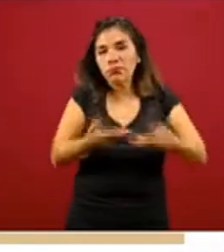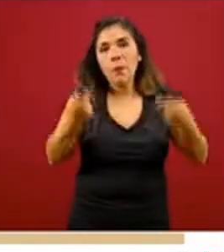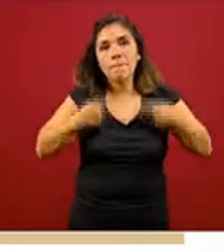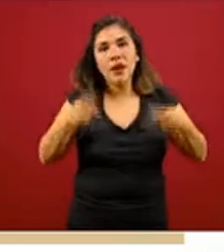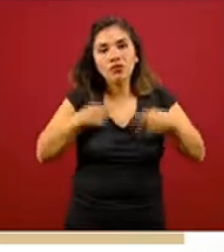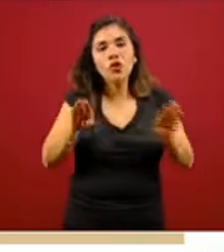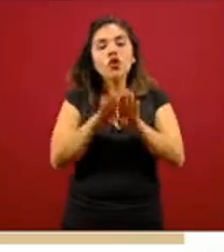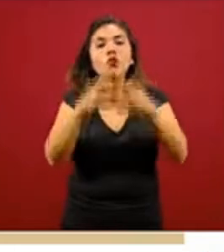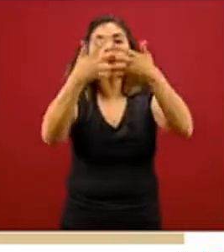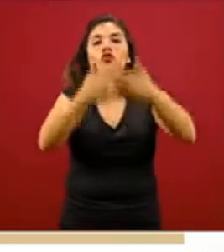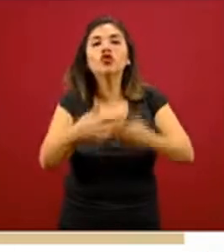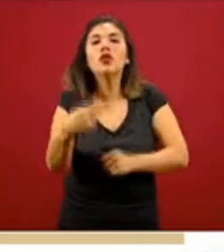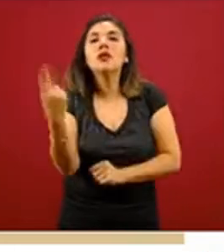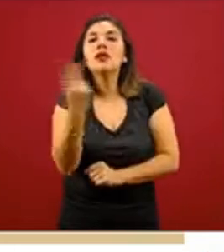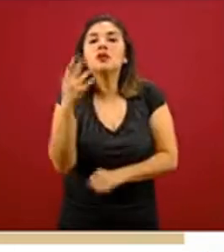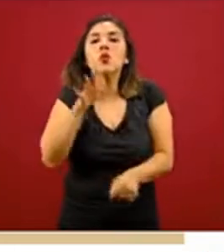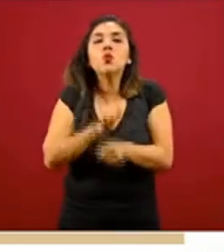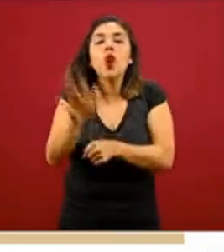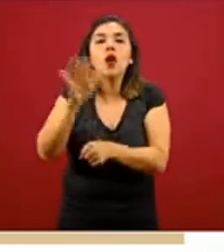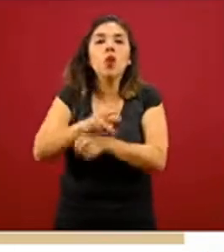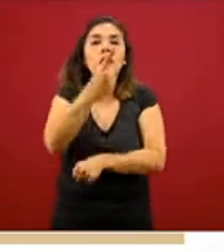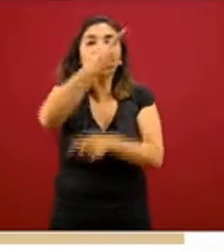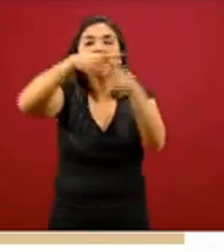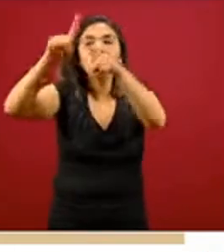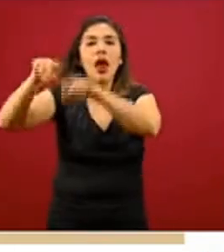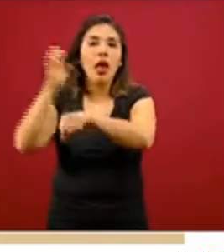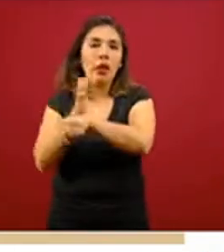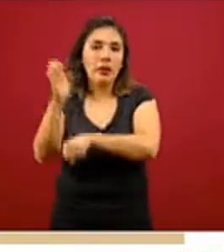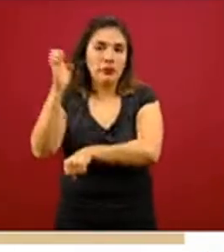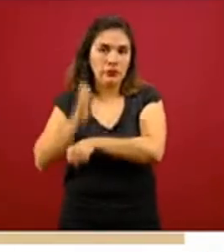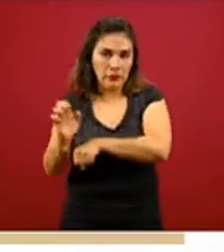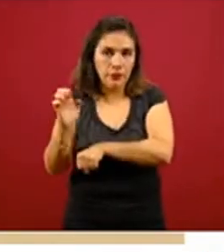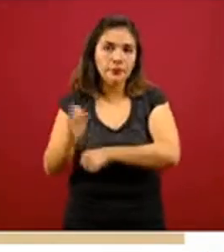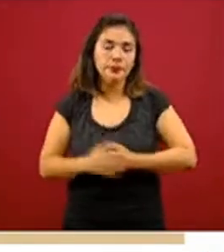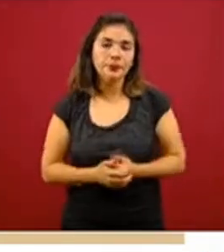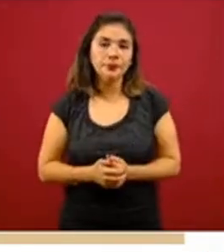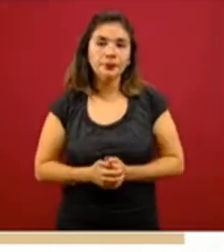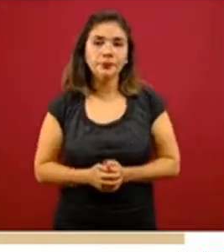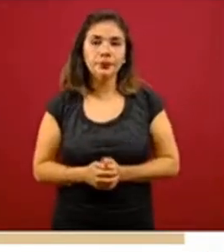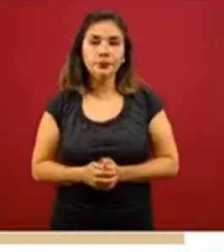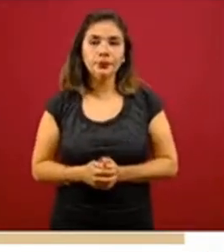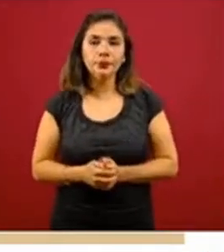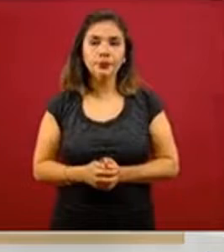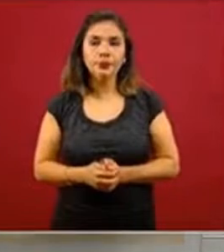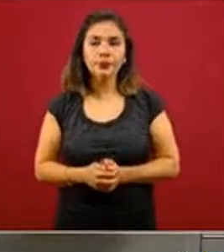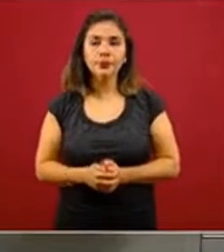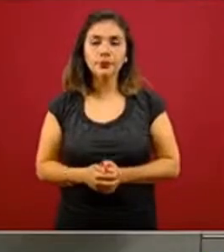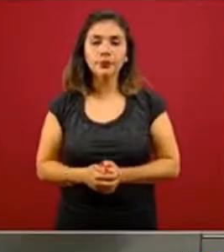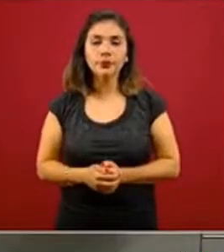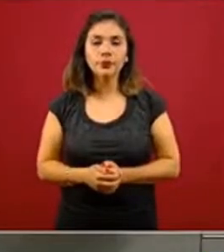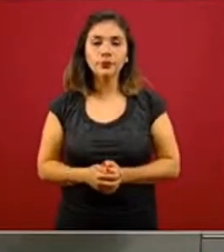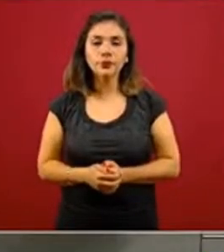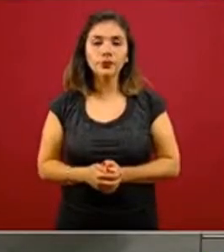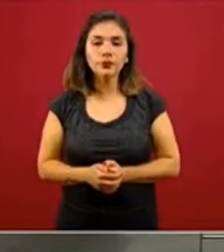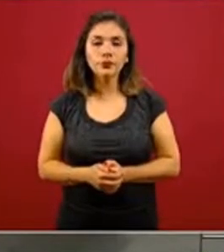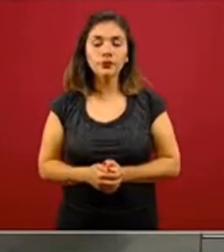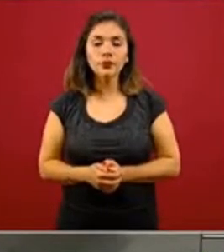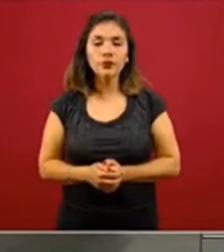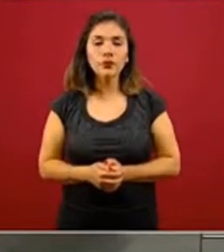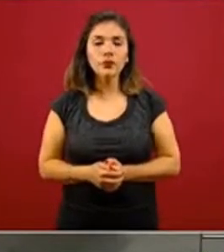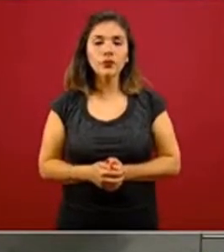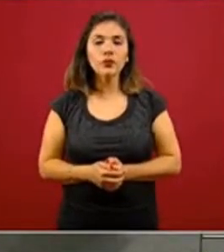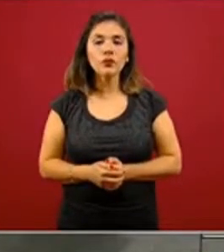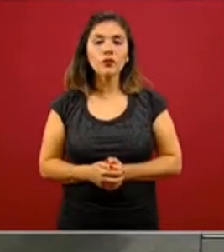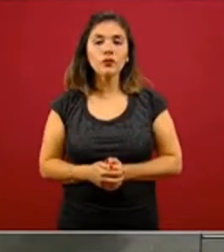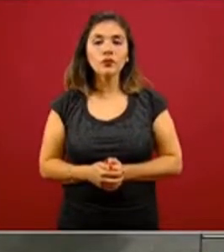función de la necesidad que se tenga en cada una de las regiones. Pasemos a los